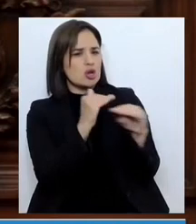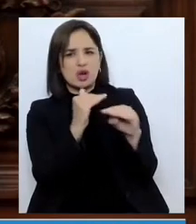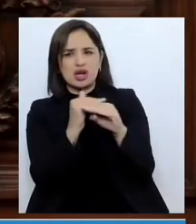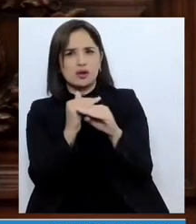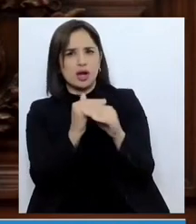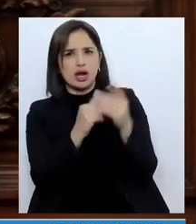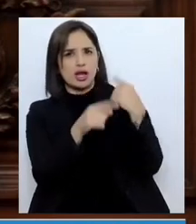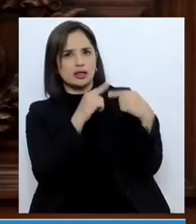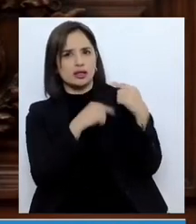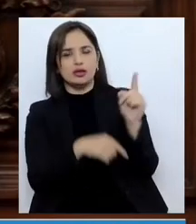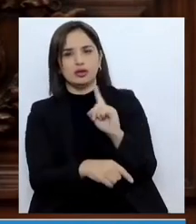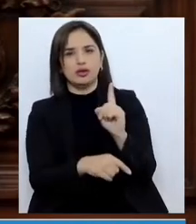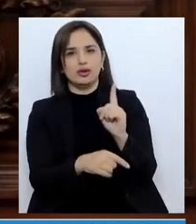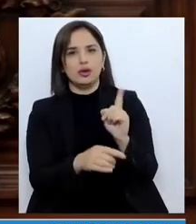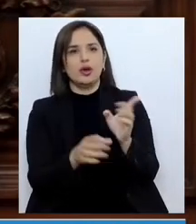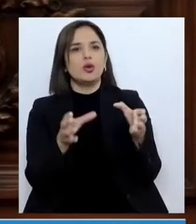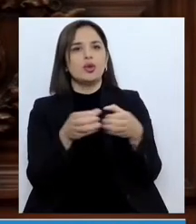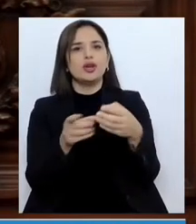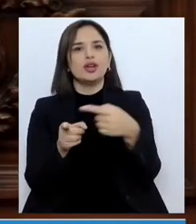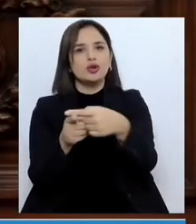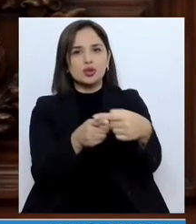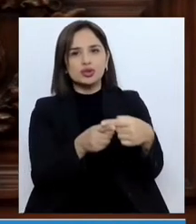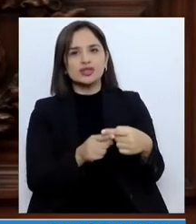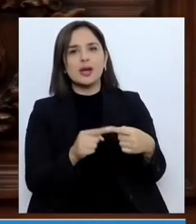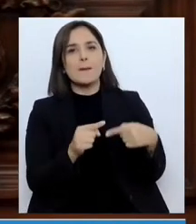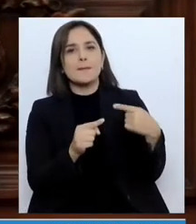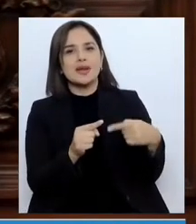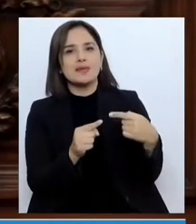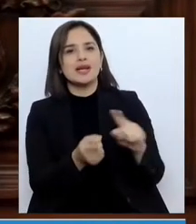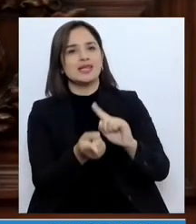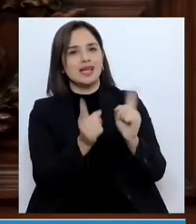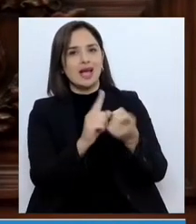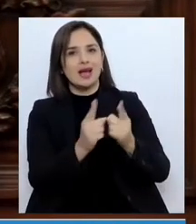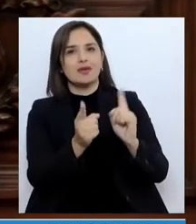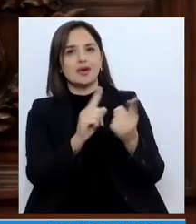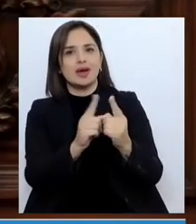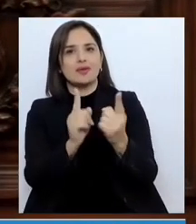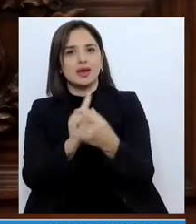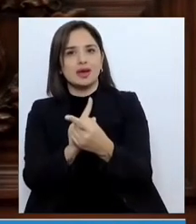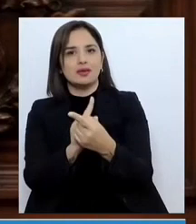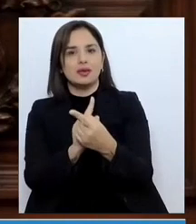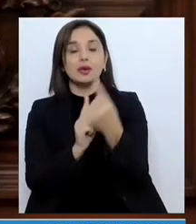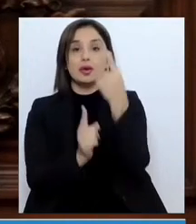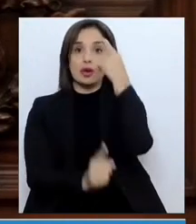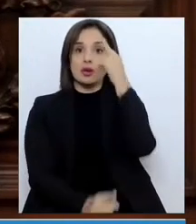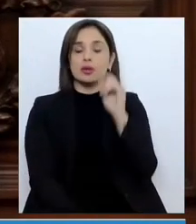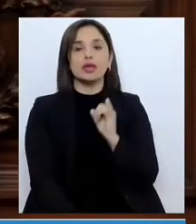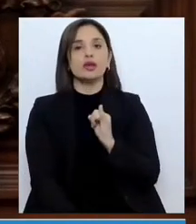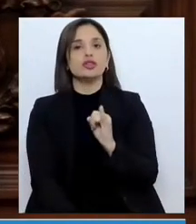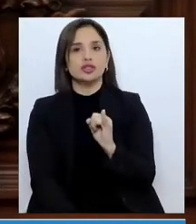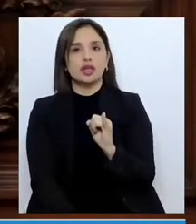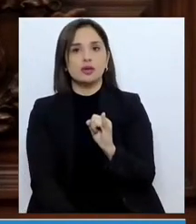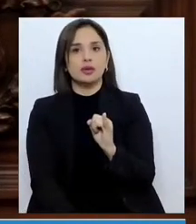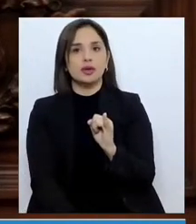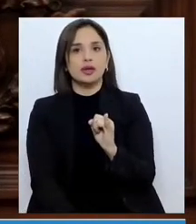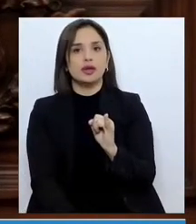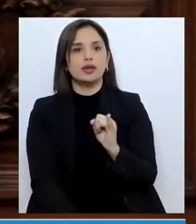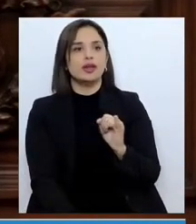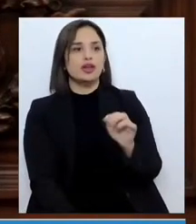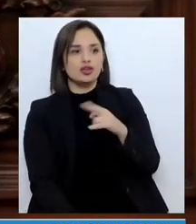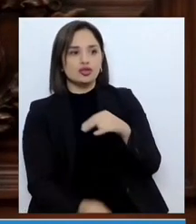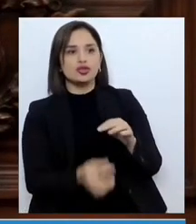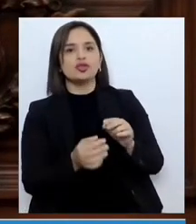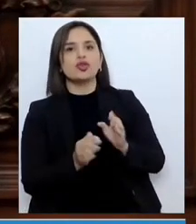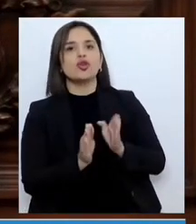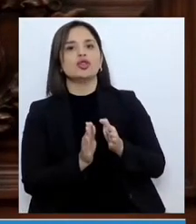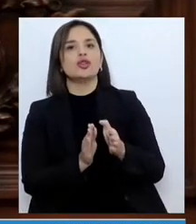social está en permanente movimiento y cambio. Sin embargo, siempre somos continuidad, como dijera el